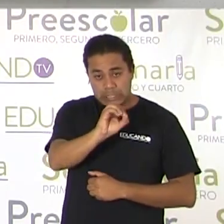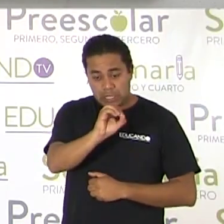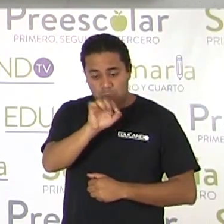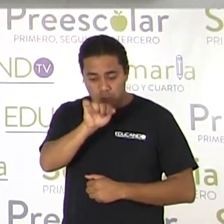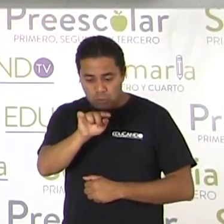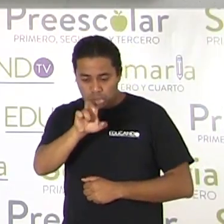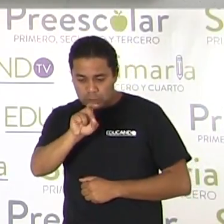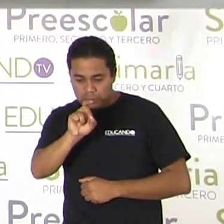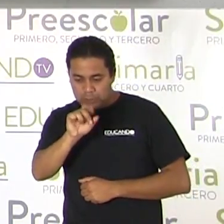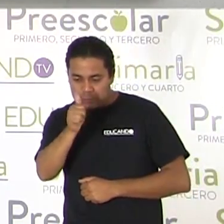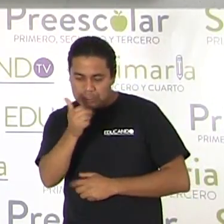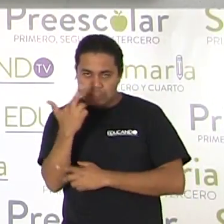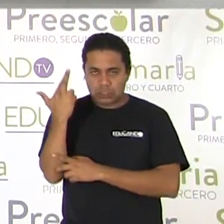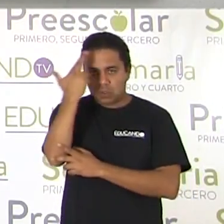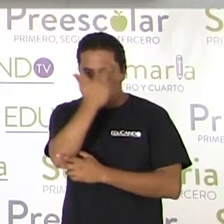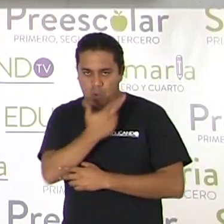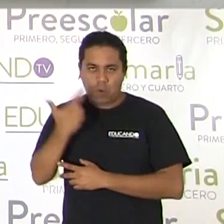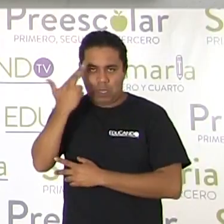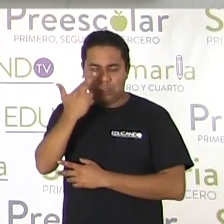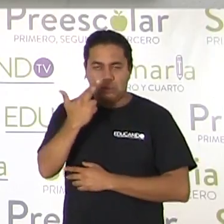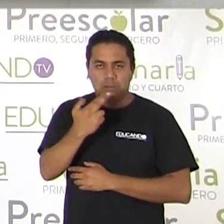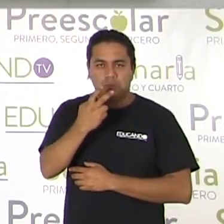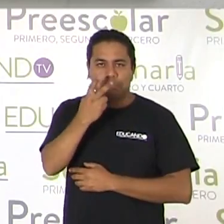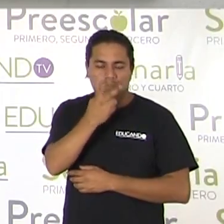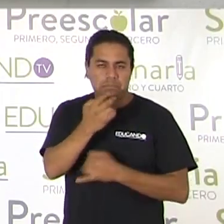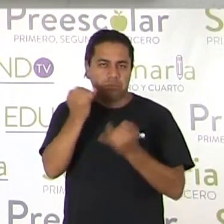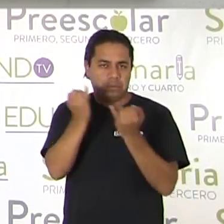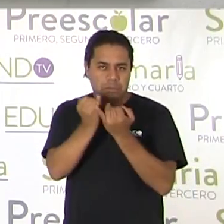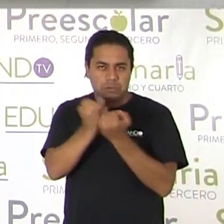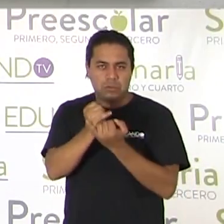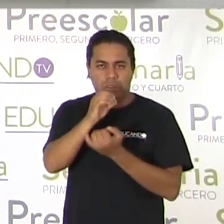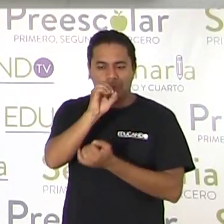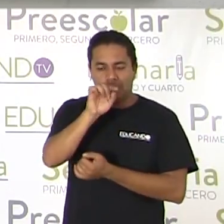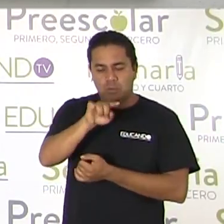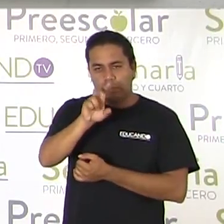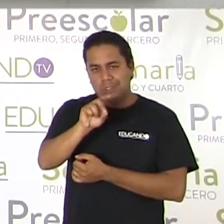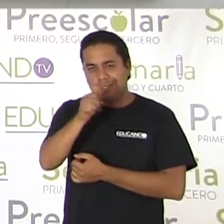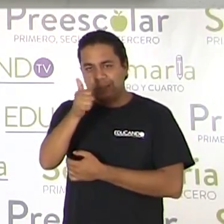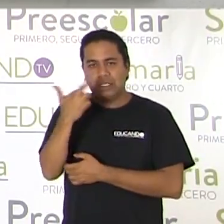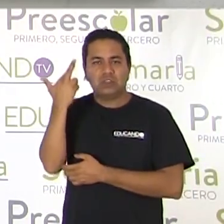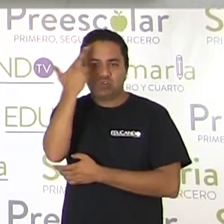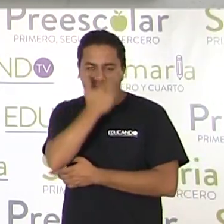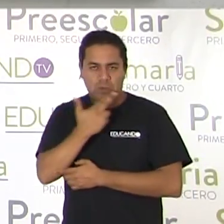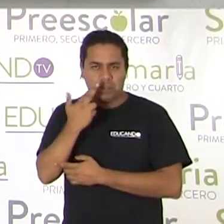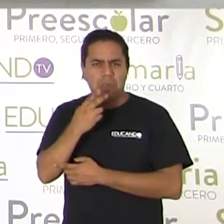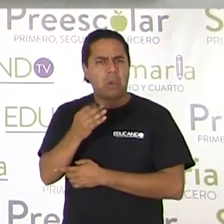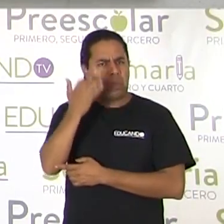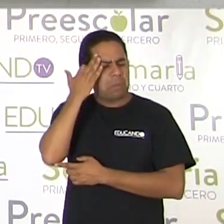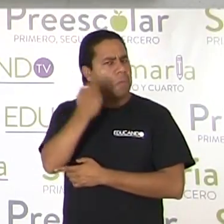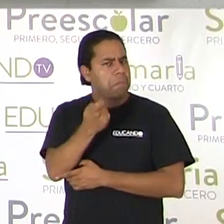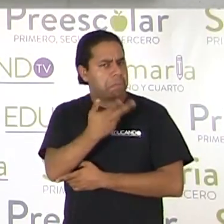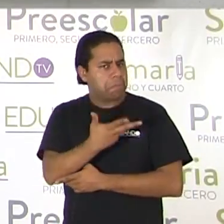0.36 horas. Aquí le voy a poner que es igual a 0.36 horas. ¿Cuánto es ese tiempo? Bien,